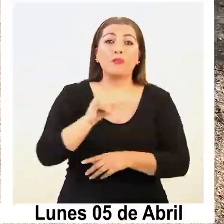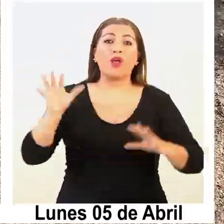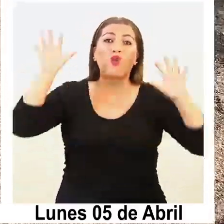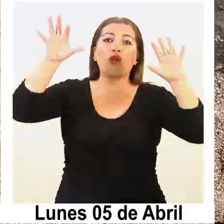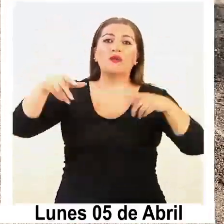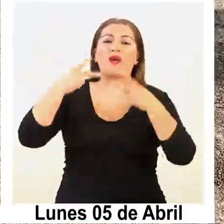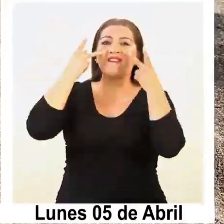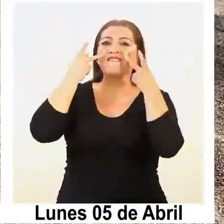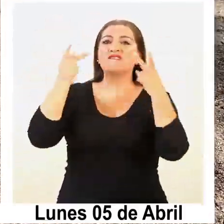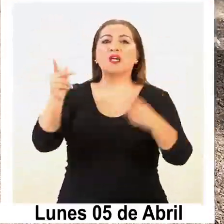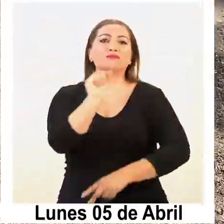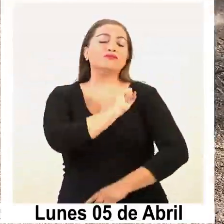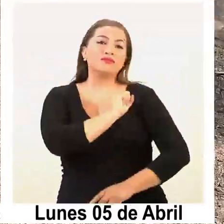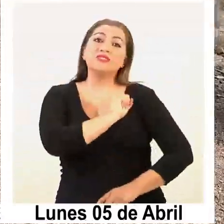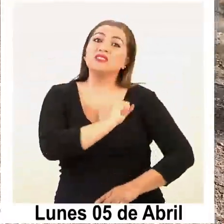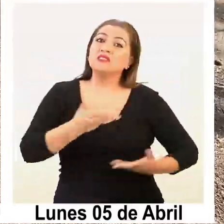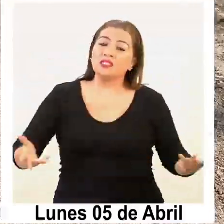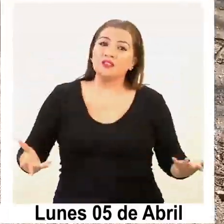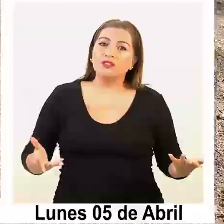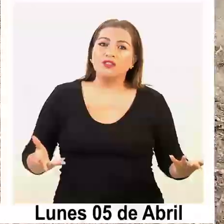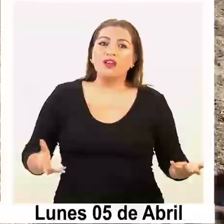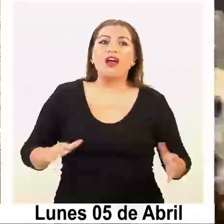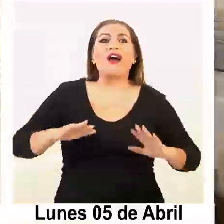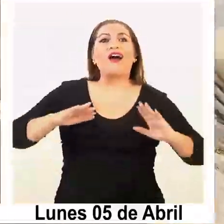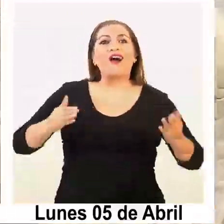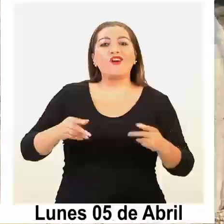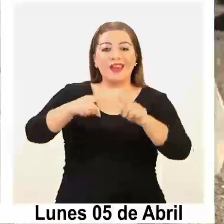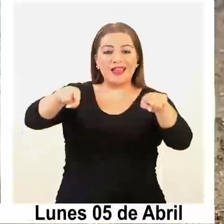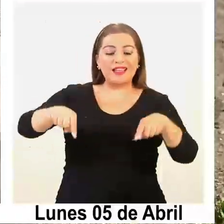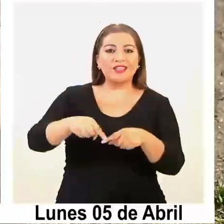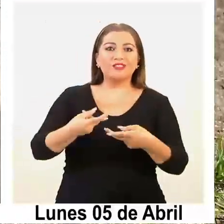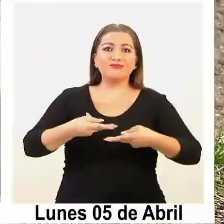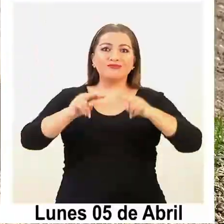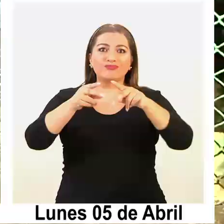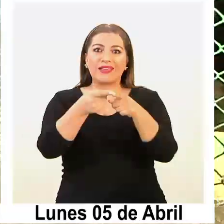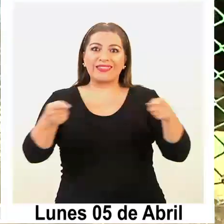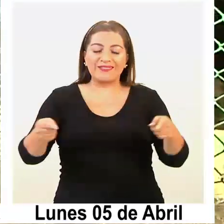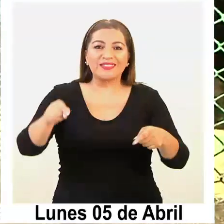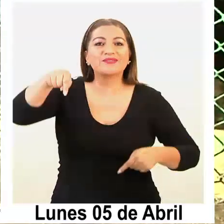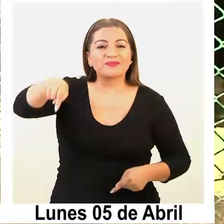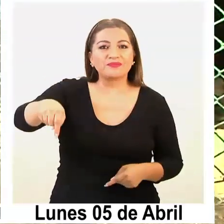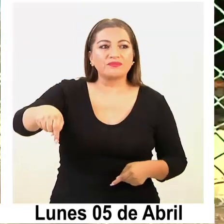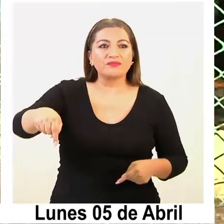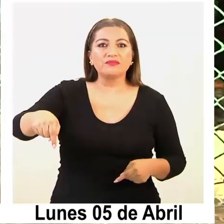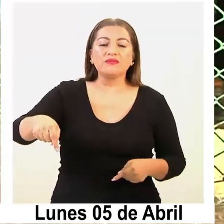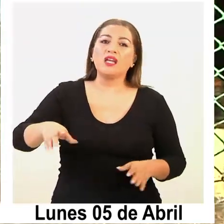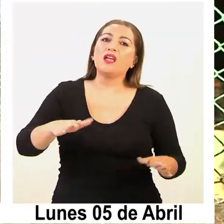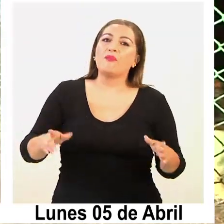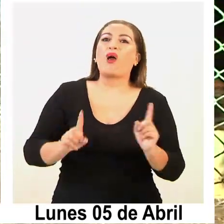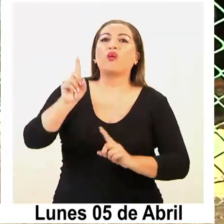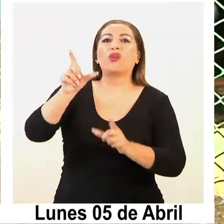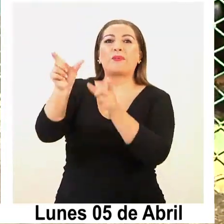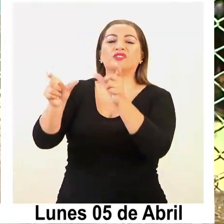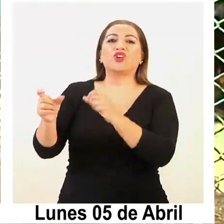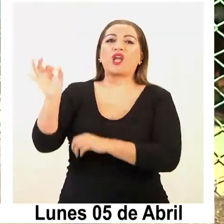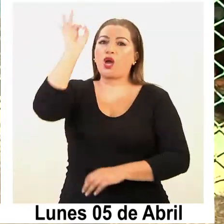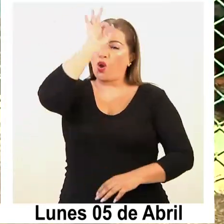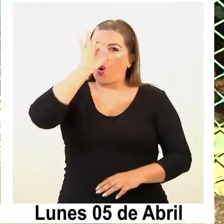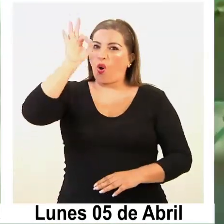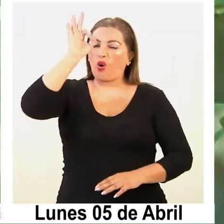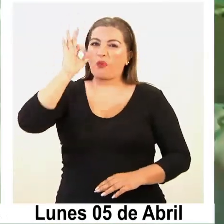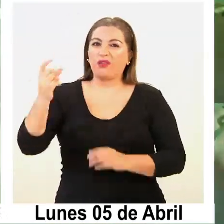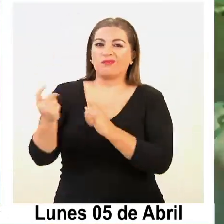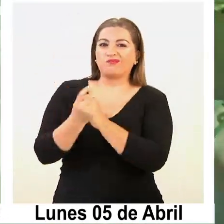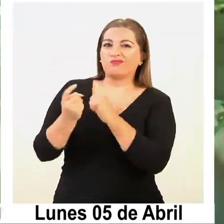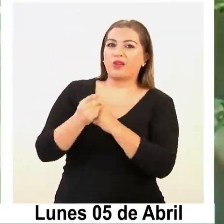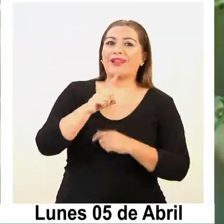fueron trasladados a Santiago y se rediseñó, entre otras cosas, por el descrédito que traían aparejados